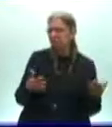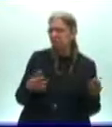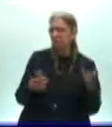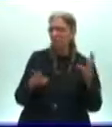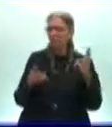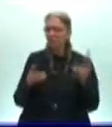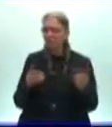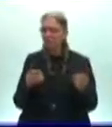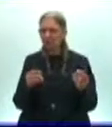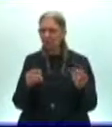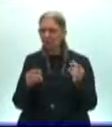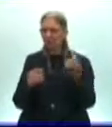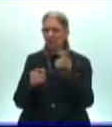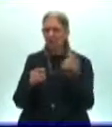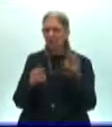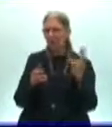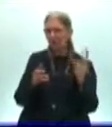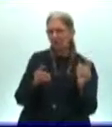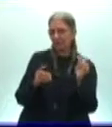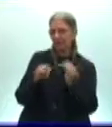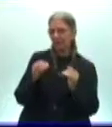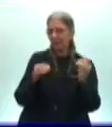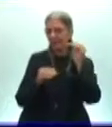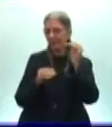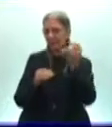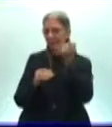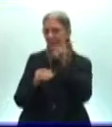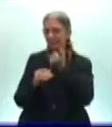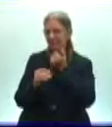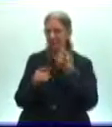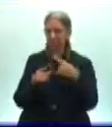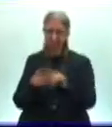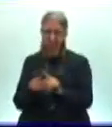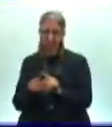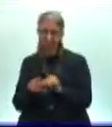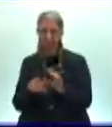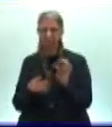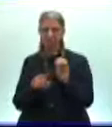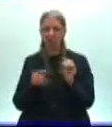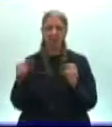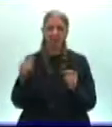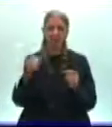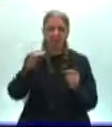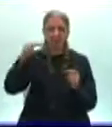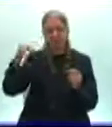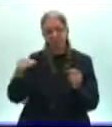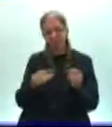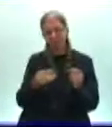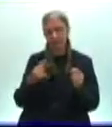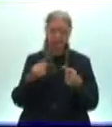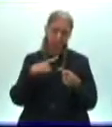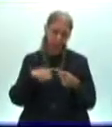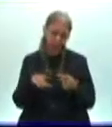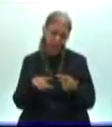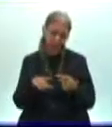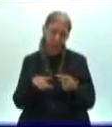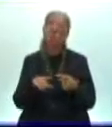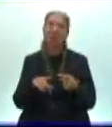otra. En ese caso, entonces estamos requiriendo o estamos necesitando